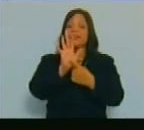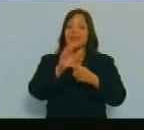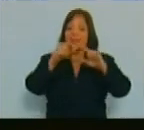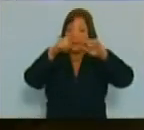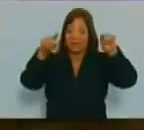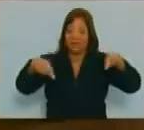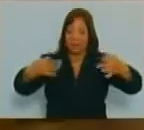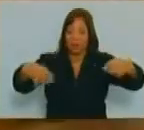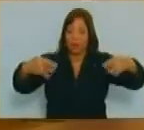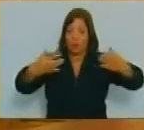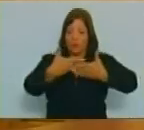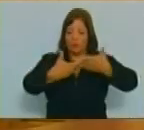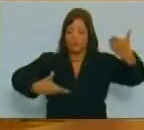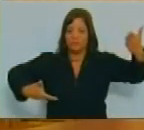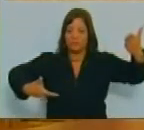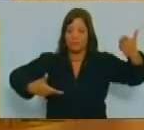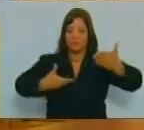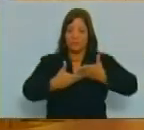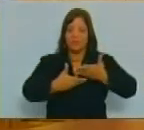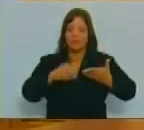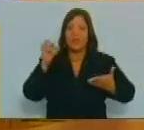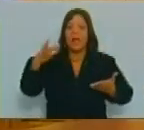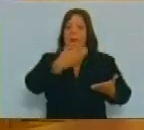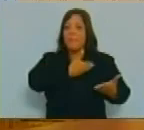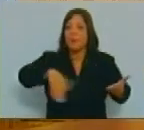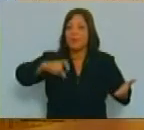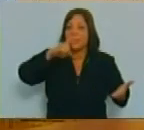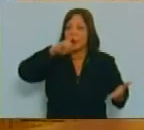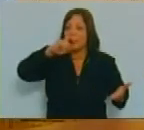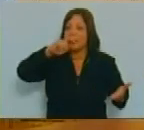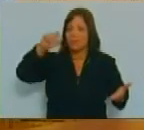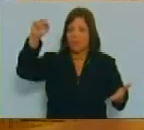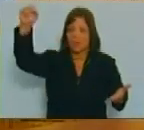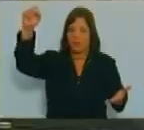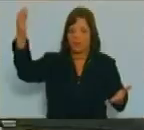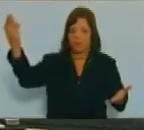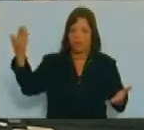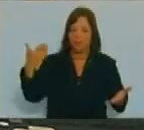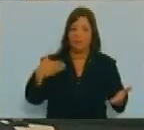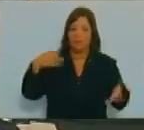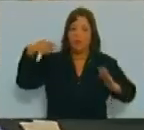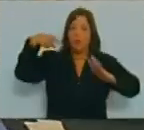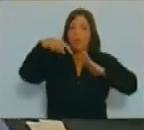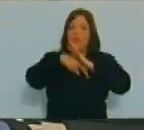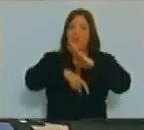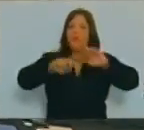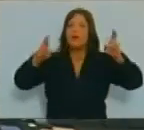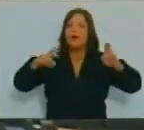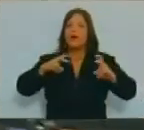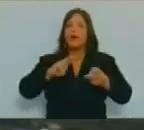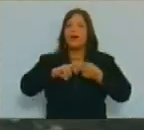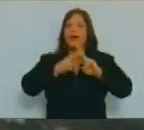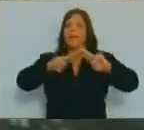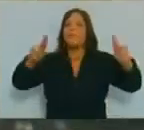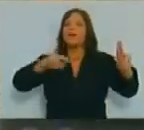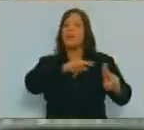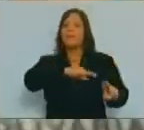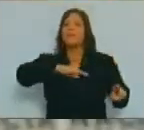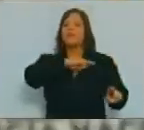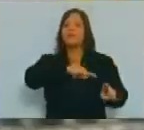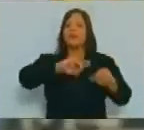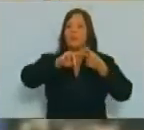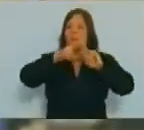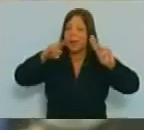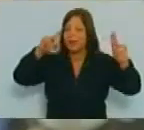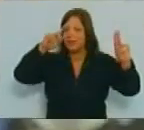documento mientras tanto el presidente ha ordenado y profundizar la gran misión garante de la paz que tiene